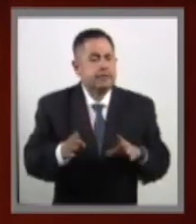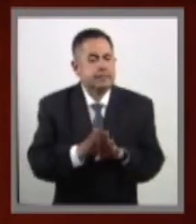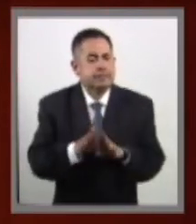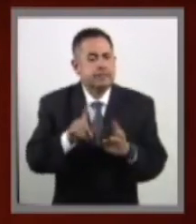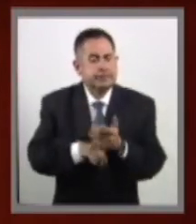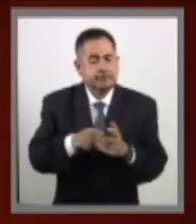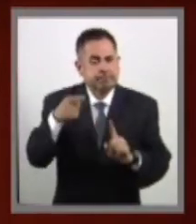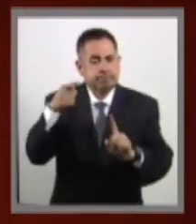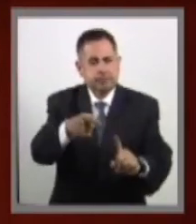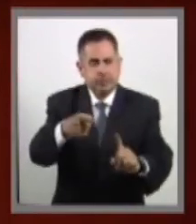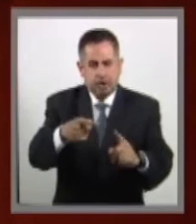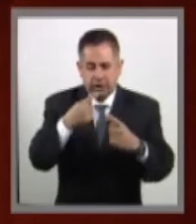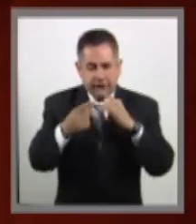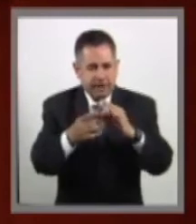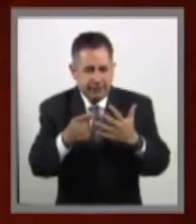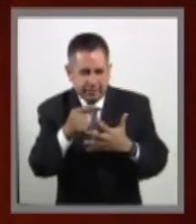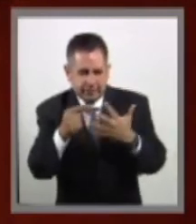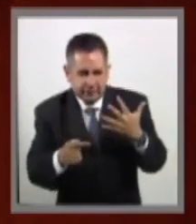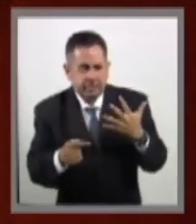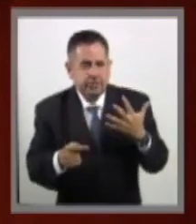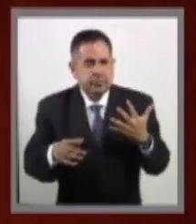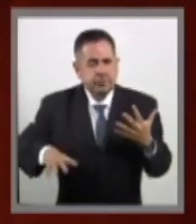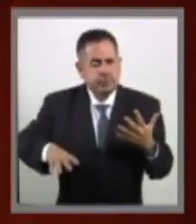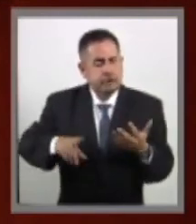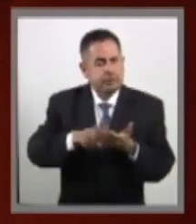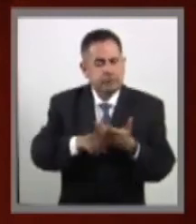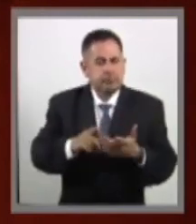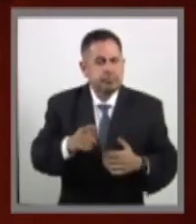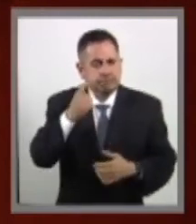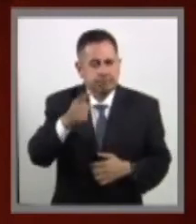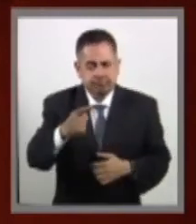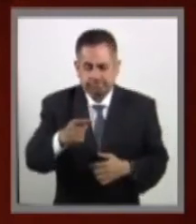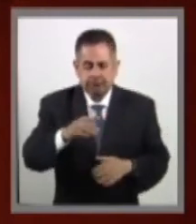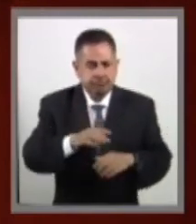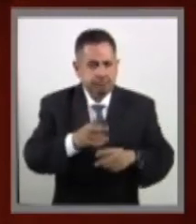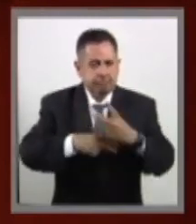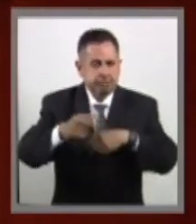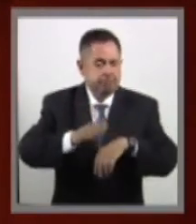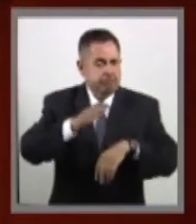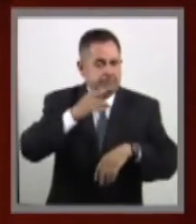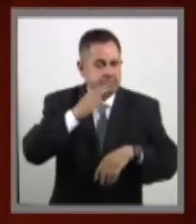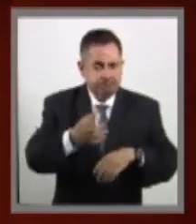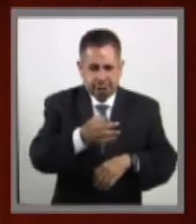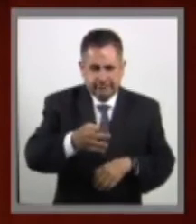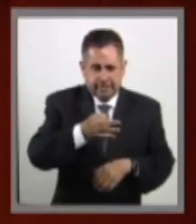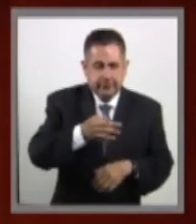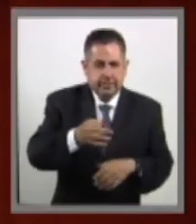incentivos provenientes del Estado realmente coadyuvarán a la generación de mayores y mejores